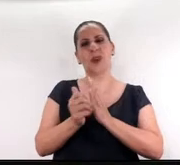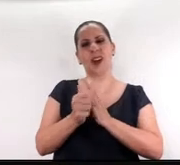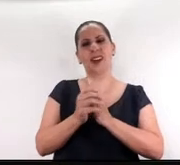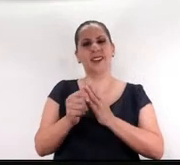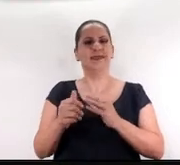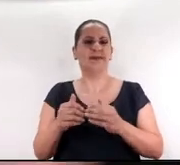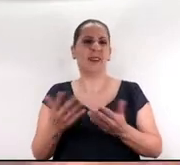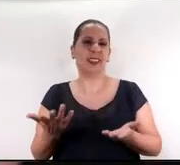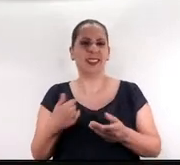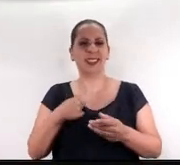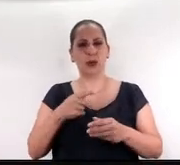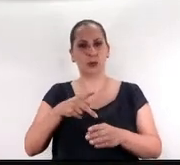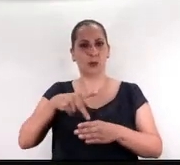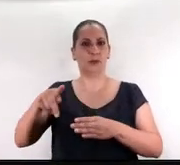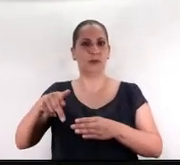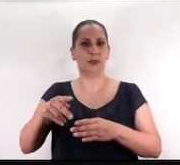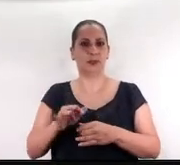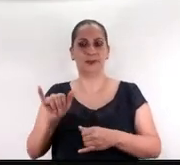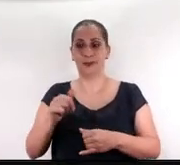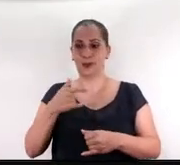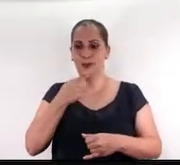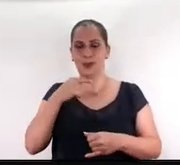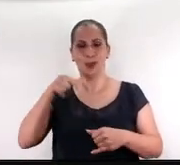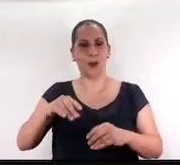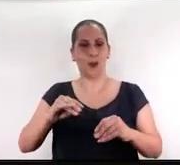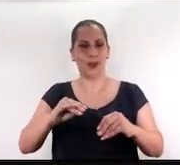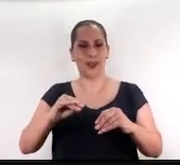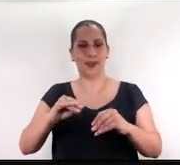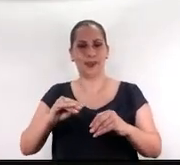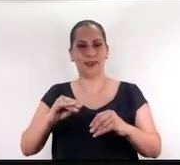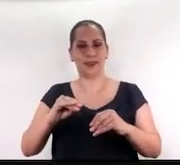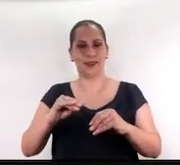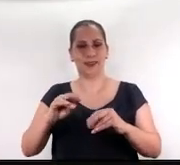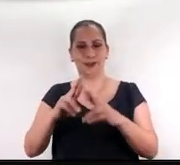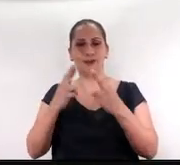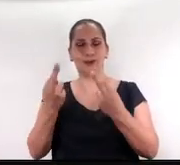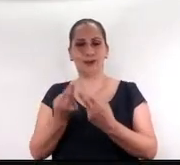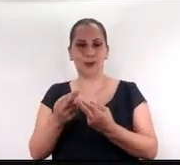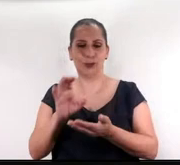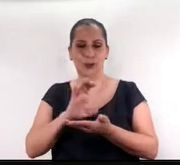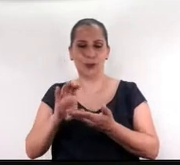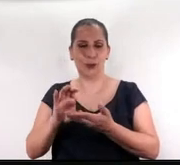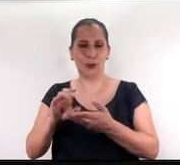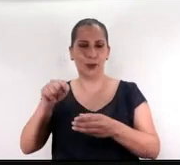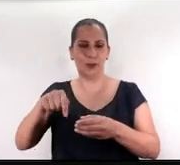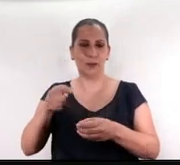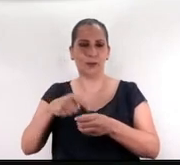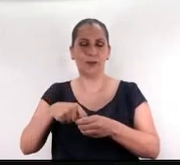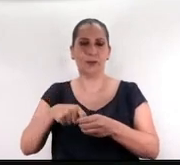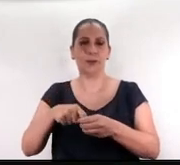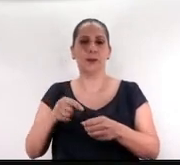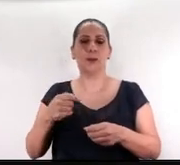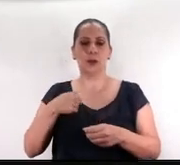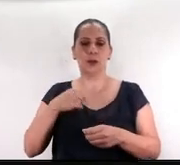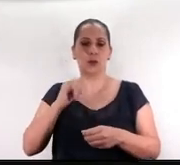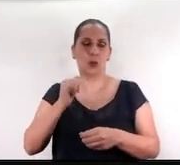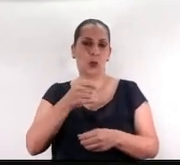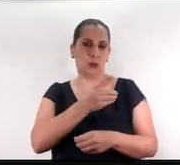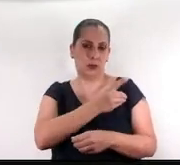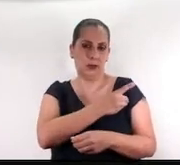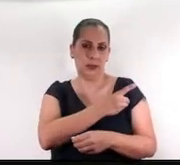profesión. Como lo dije ahora en la reunión del colegio, soy con la junta directiva.